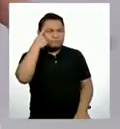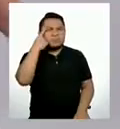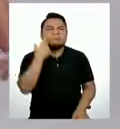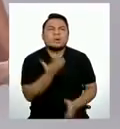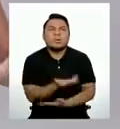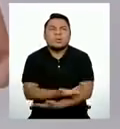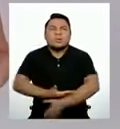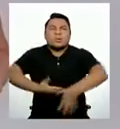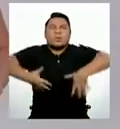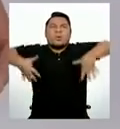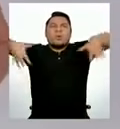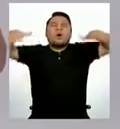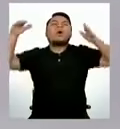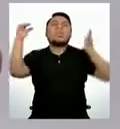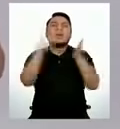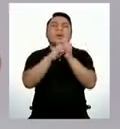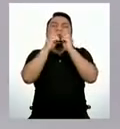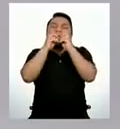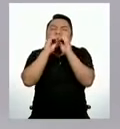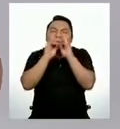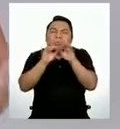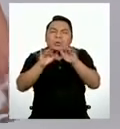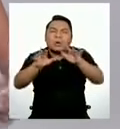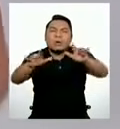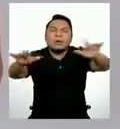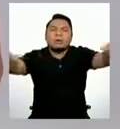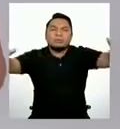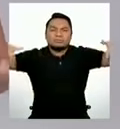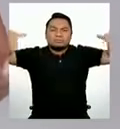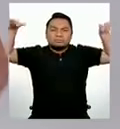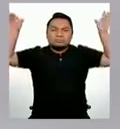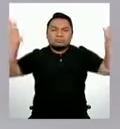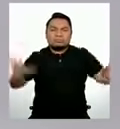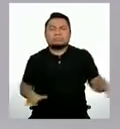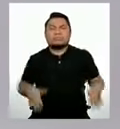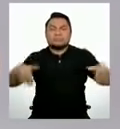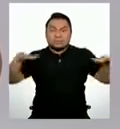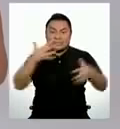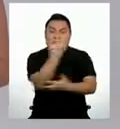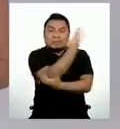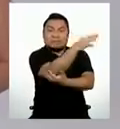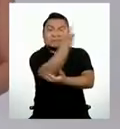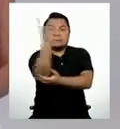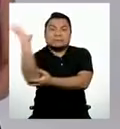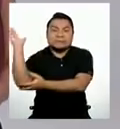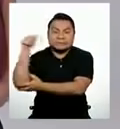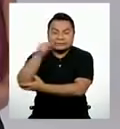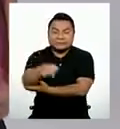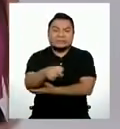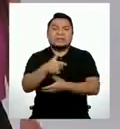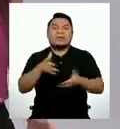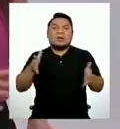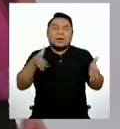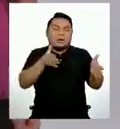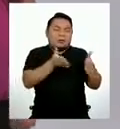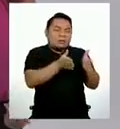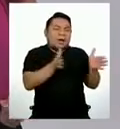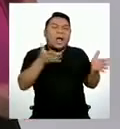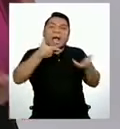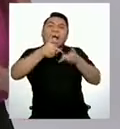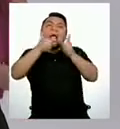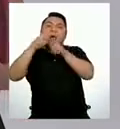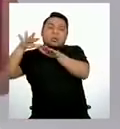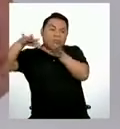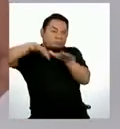brazos silbando nuevamente. Abrió una grieta en medio de la selva donde pudo seguir corriendo todo el